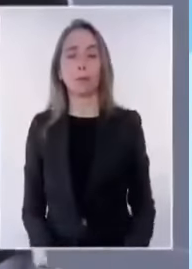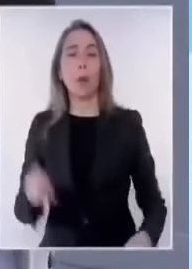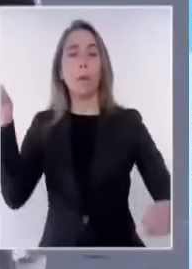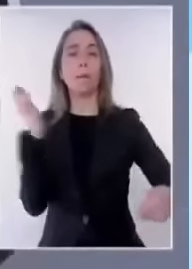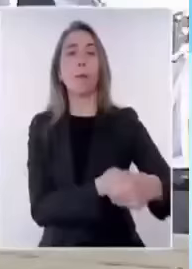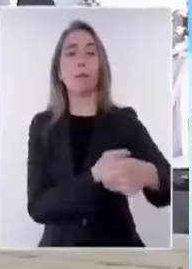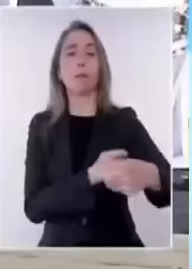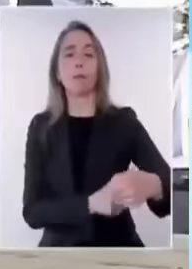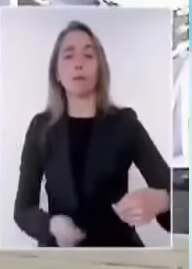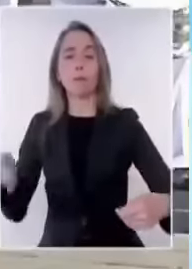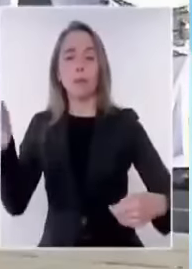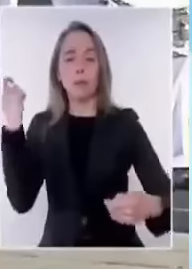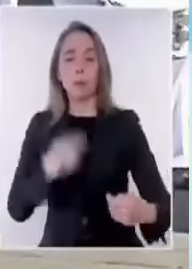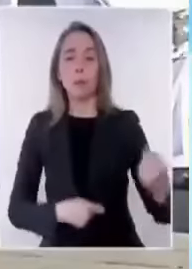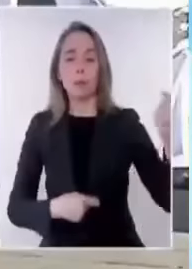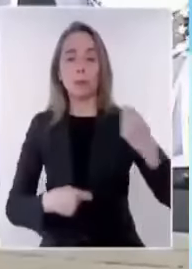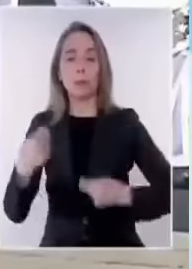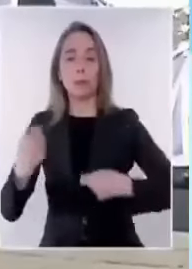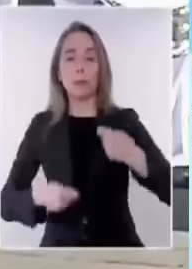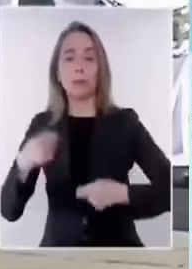Está muy lindo el edificio.